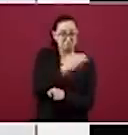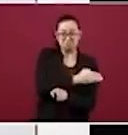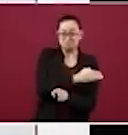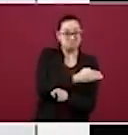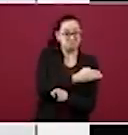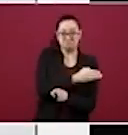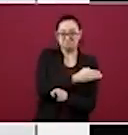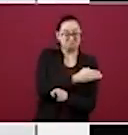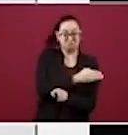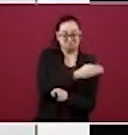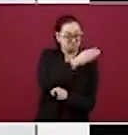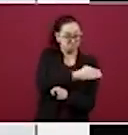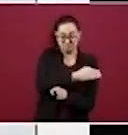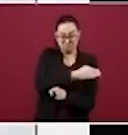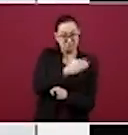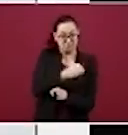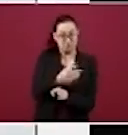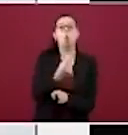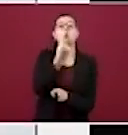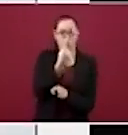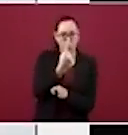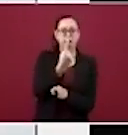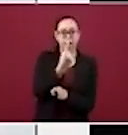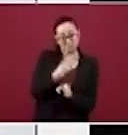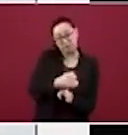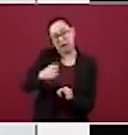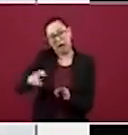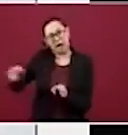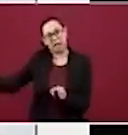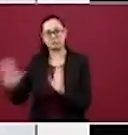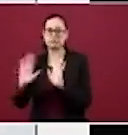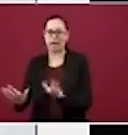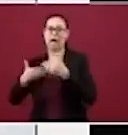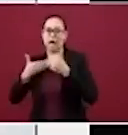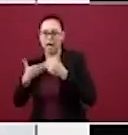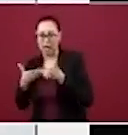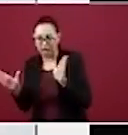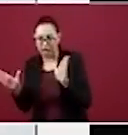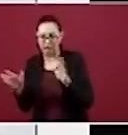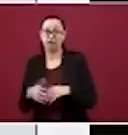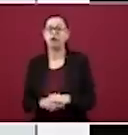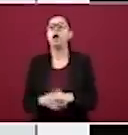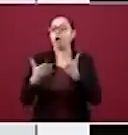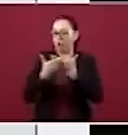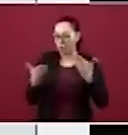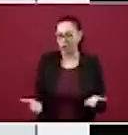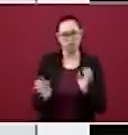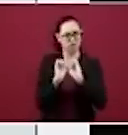Y desde luego la Procuraduría, ahora la Fiscalía, tiene que informar,